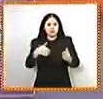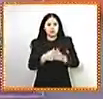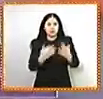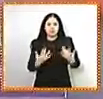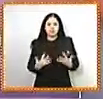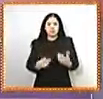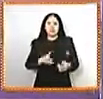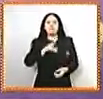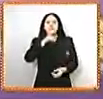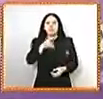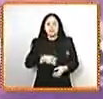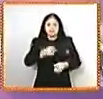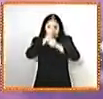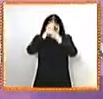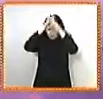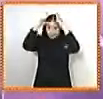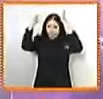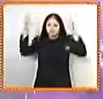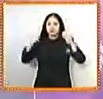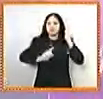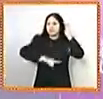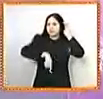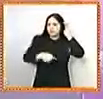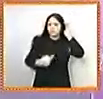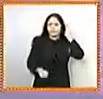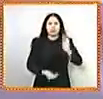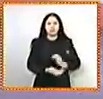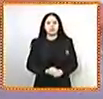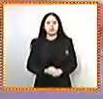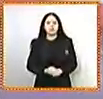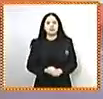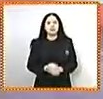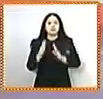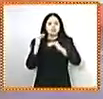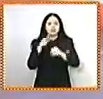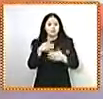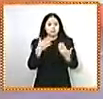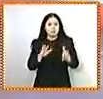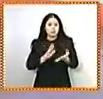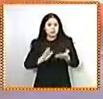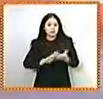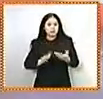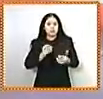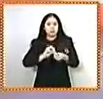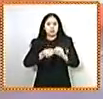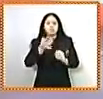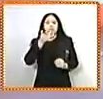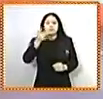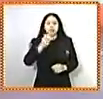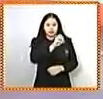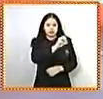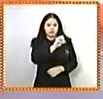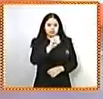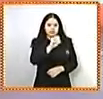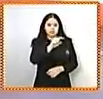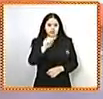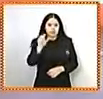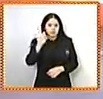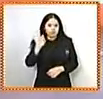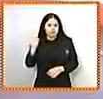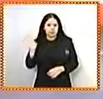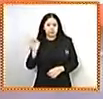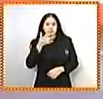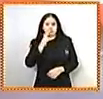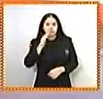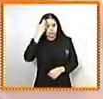está esperando para hacer de sus sueños una realidad con A Diaria. Así que esperen escogido su número favorito del 00 al 99.